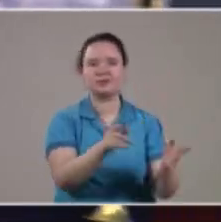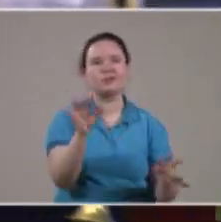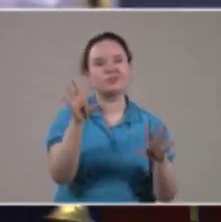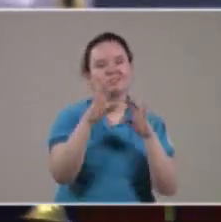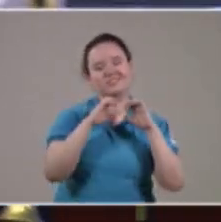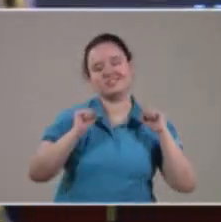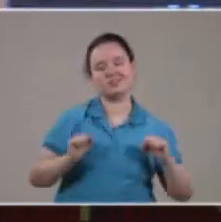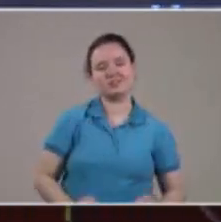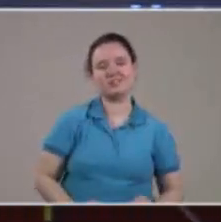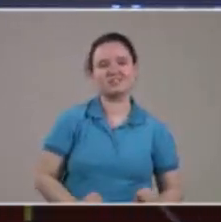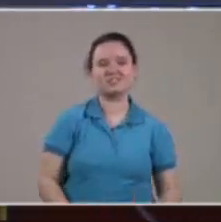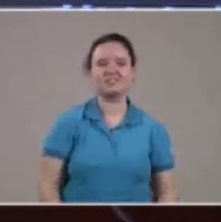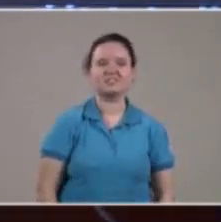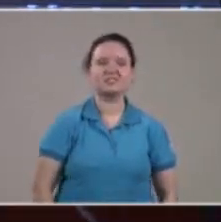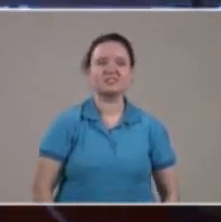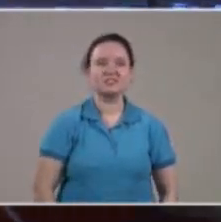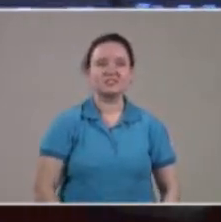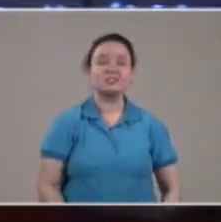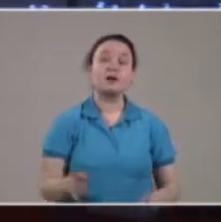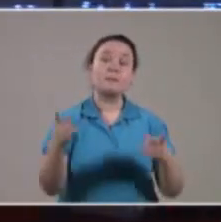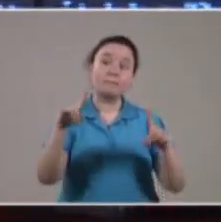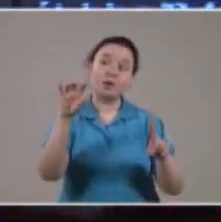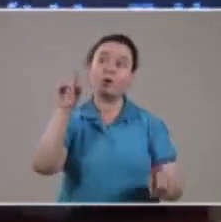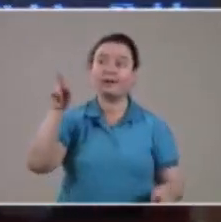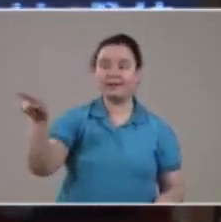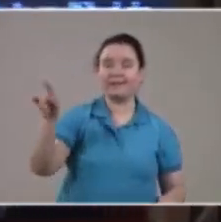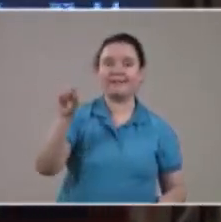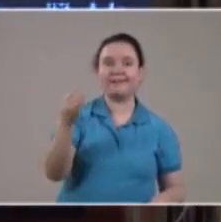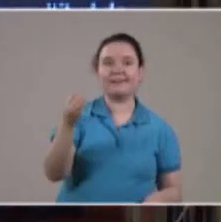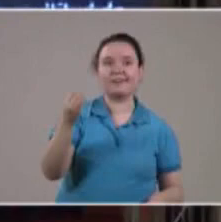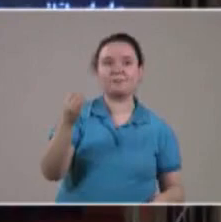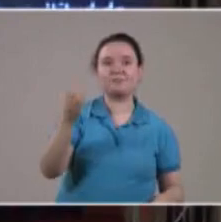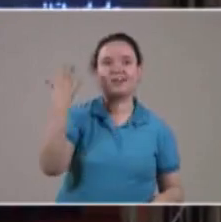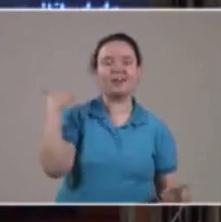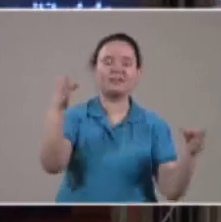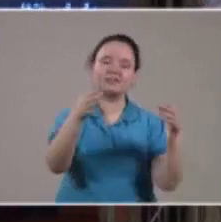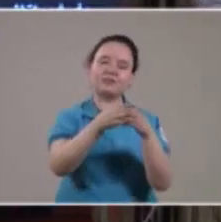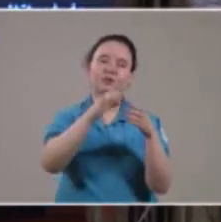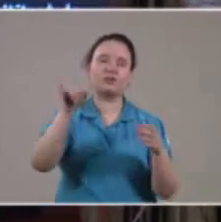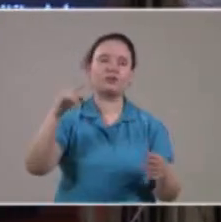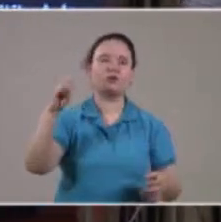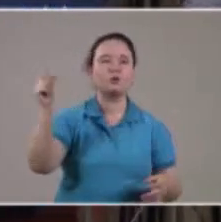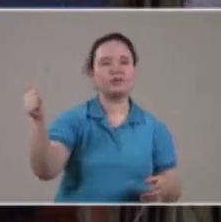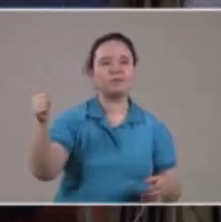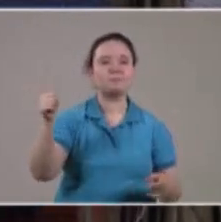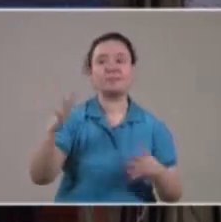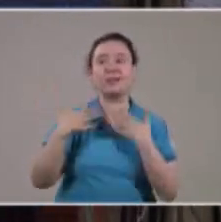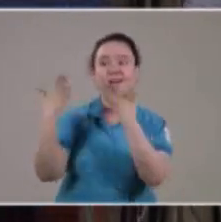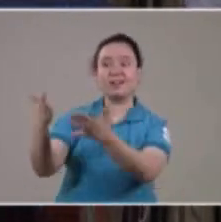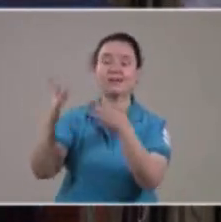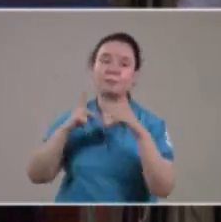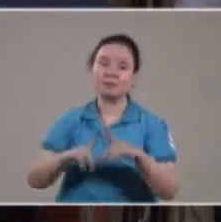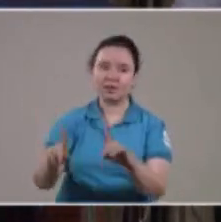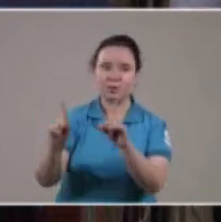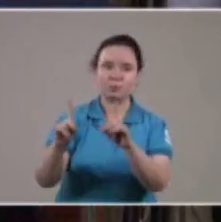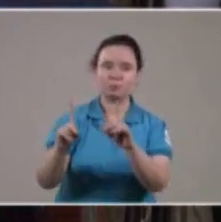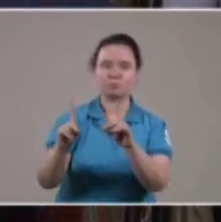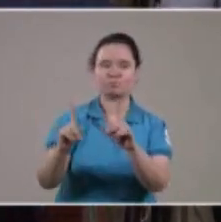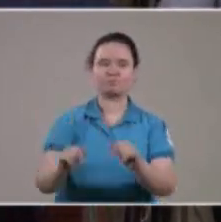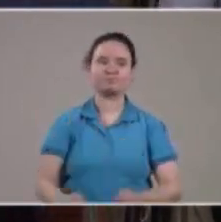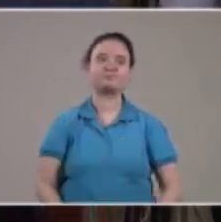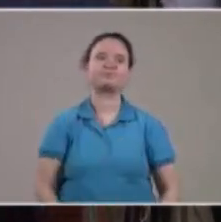Eran los únicos que podían acercarse al arca. Y ahora él, que era de la tribu de Judá, le daban el privilegio.